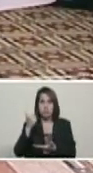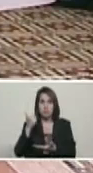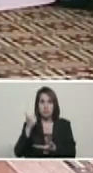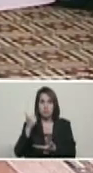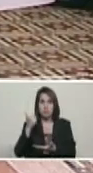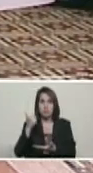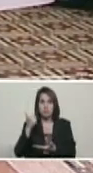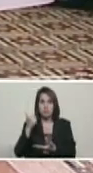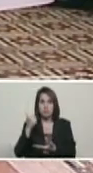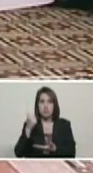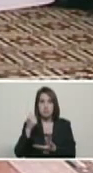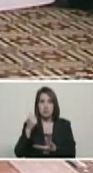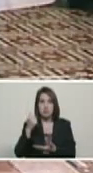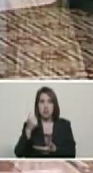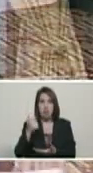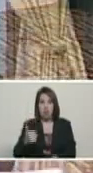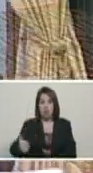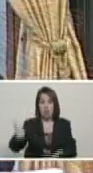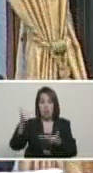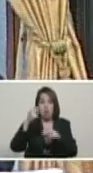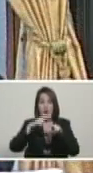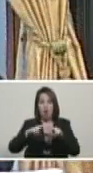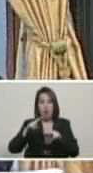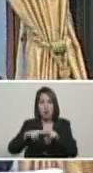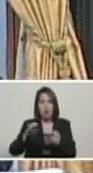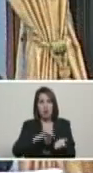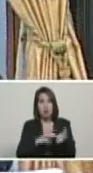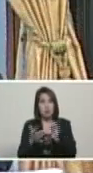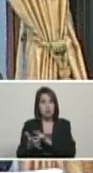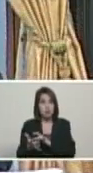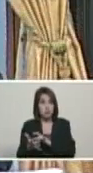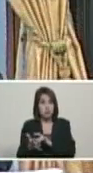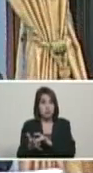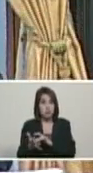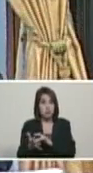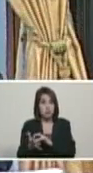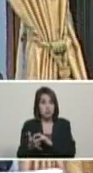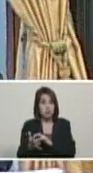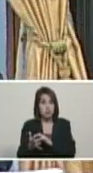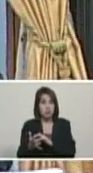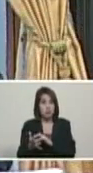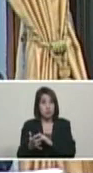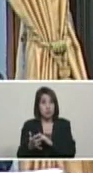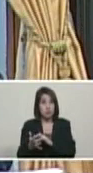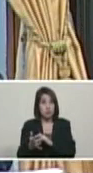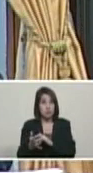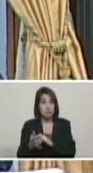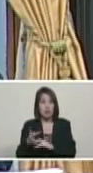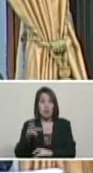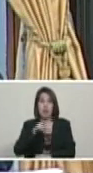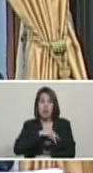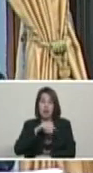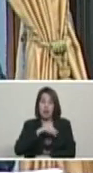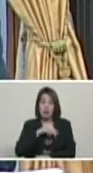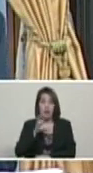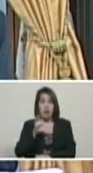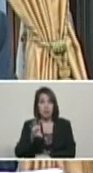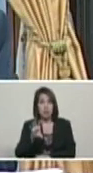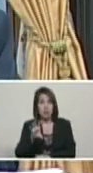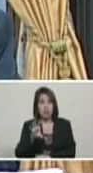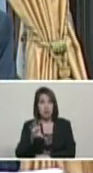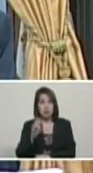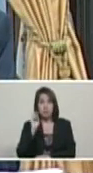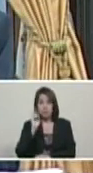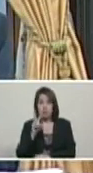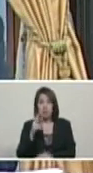y el bono Niño Jesús que les llegará a través del sistema de hogares de la patria, el bono Niño